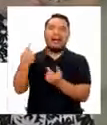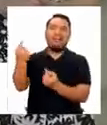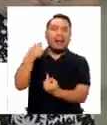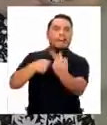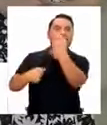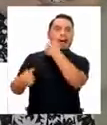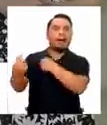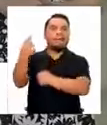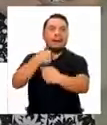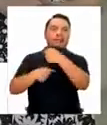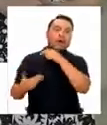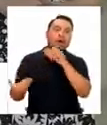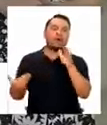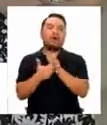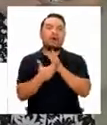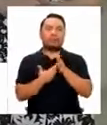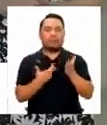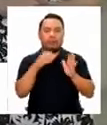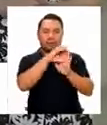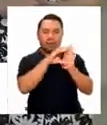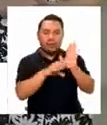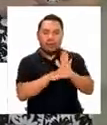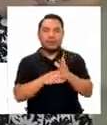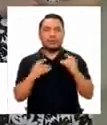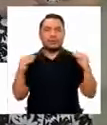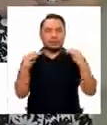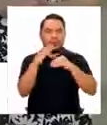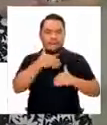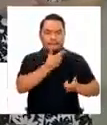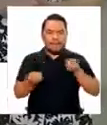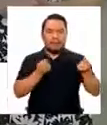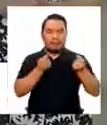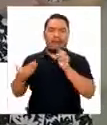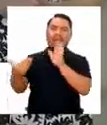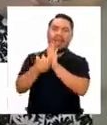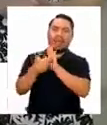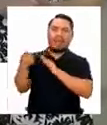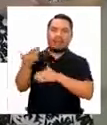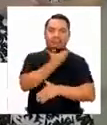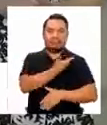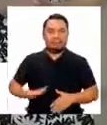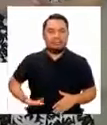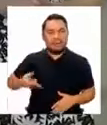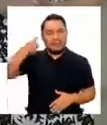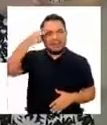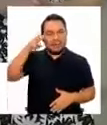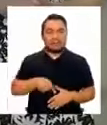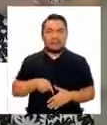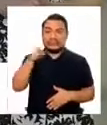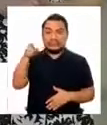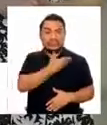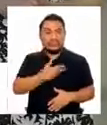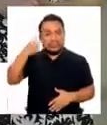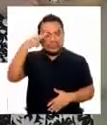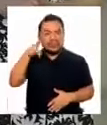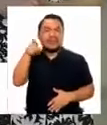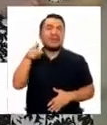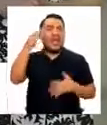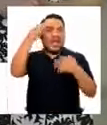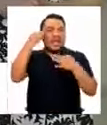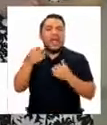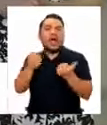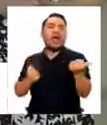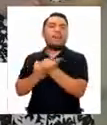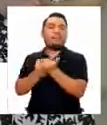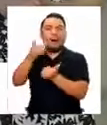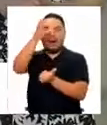sobre el origen constitucional y democrático de mi gobierno. El señor López ha decidido apoyar el golpe de